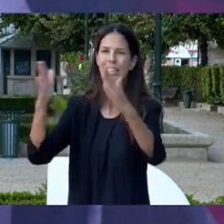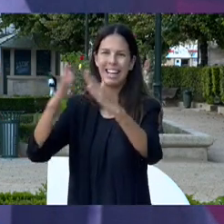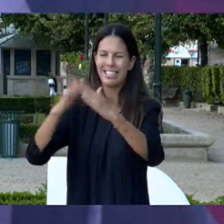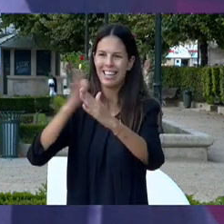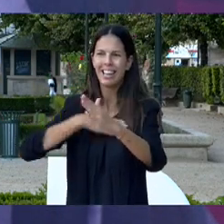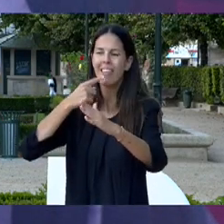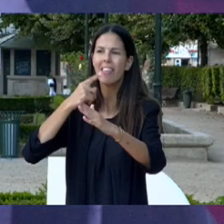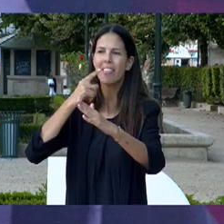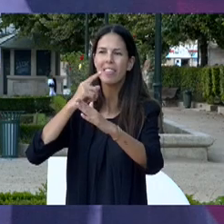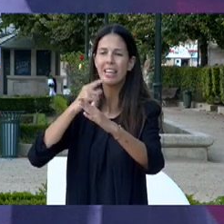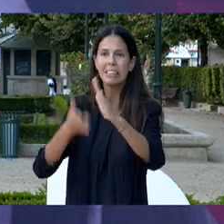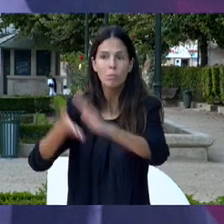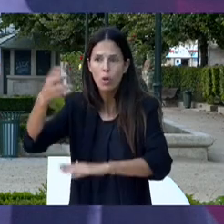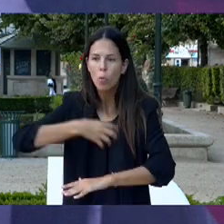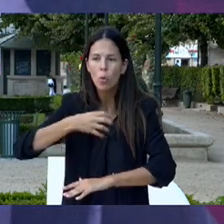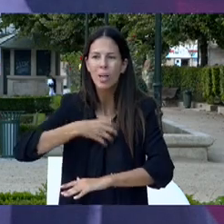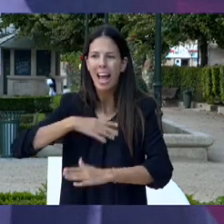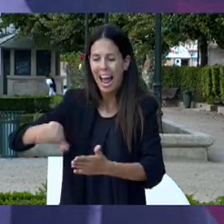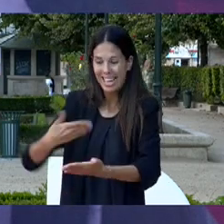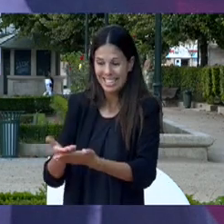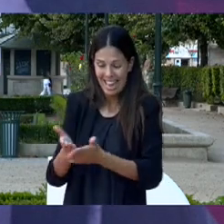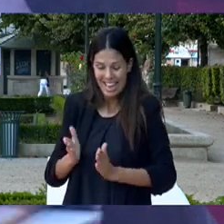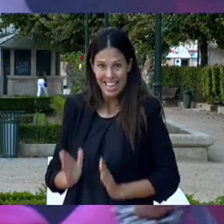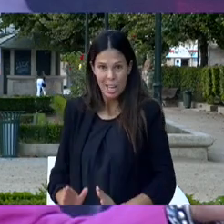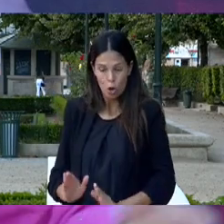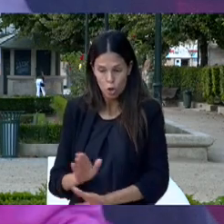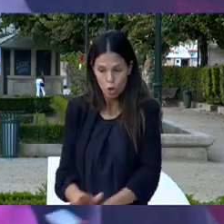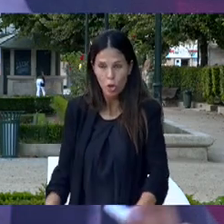salir durante toda a guerra, incluso os seus pequenos que tiñan